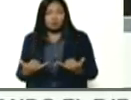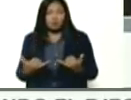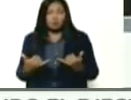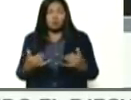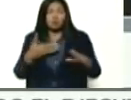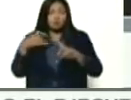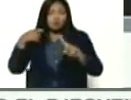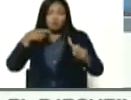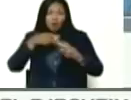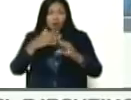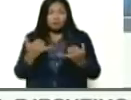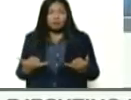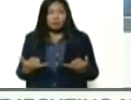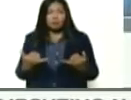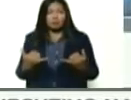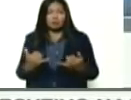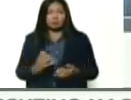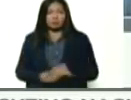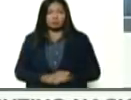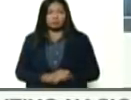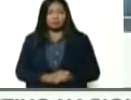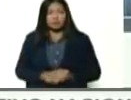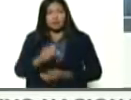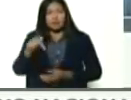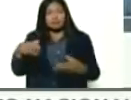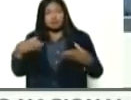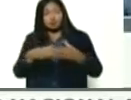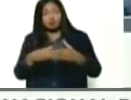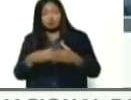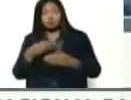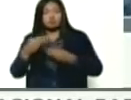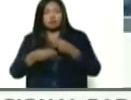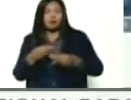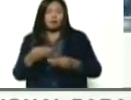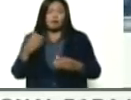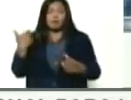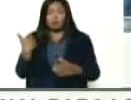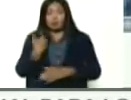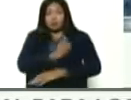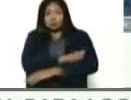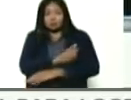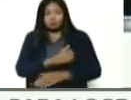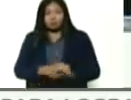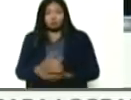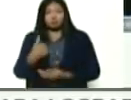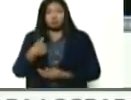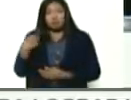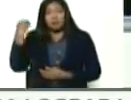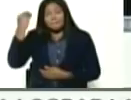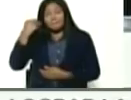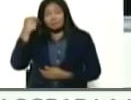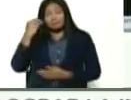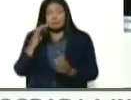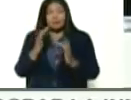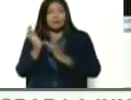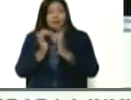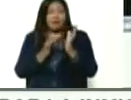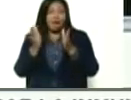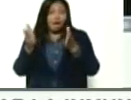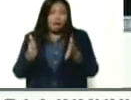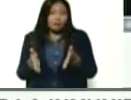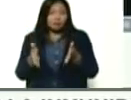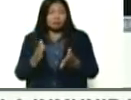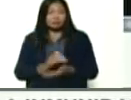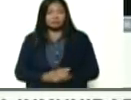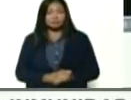caminos para que esta fase se cumpla de vacunación la pensábamos en abril está